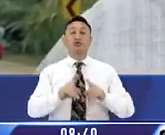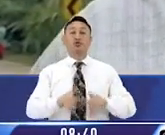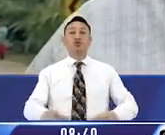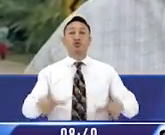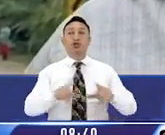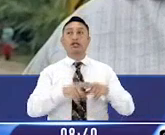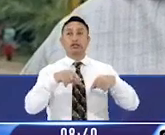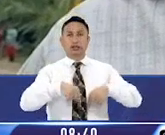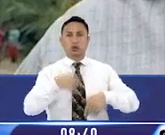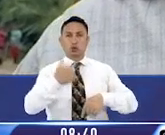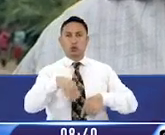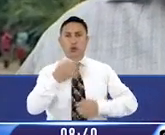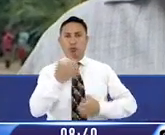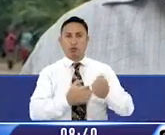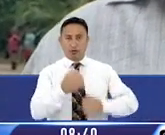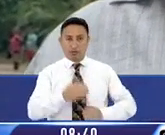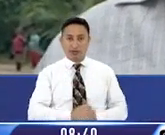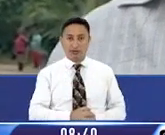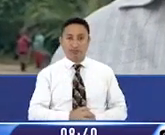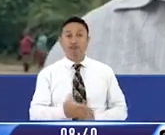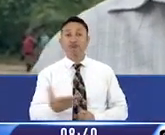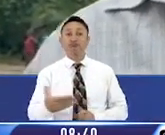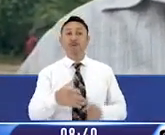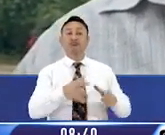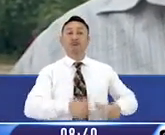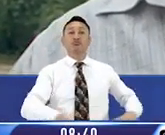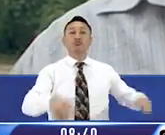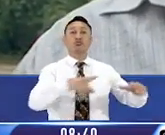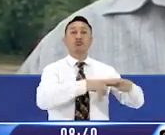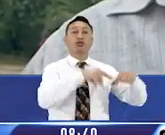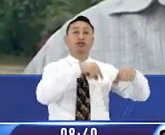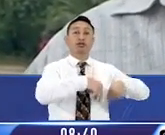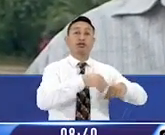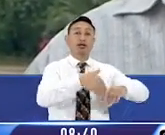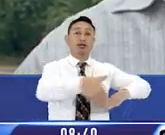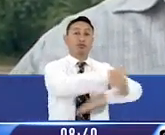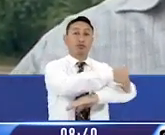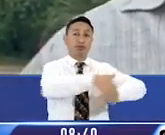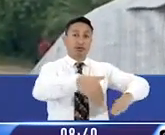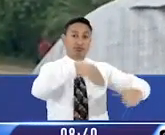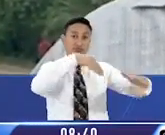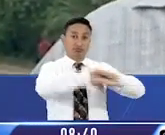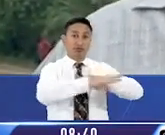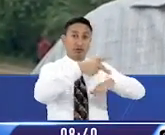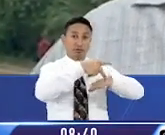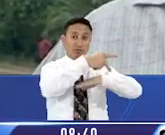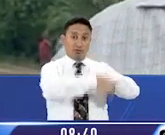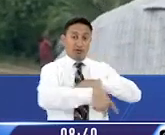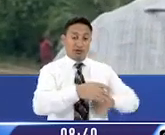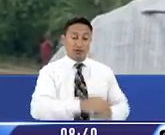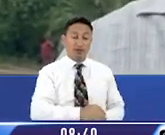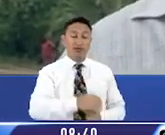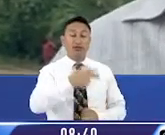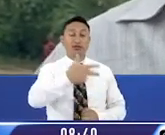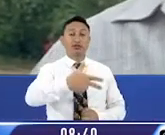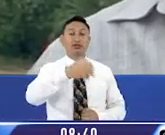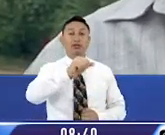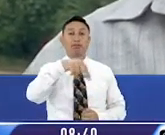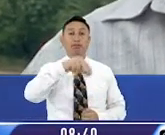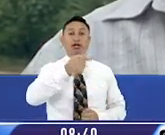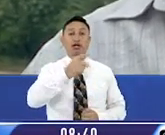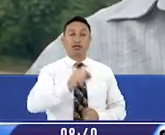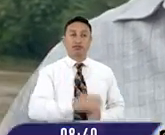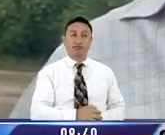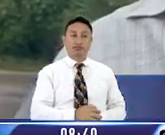afectados, especialmente los sectores que están conectados en las vías de acceso a Pedernales, vía Chamanga, vía El Carmen, vía Jama,